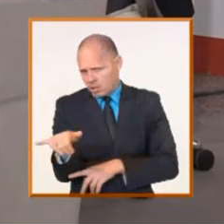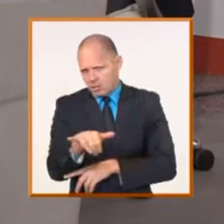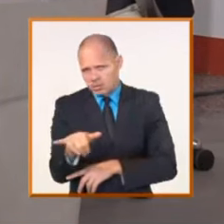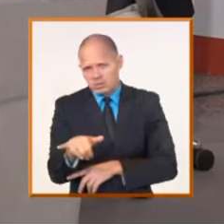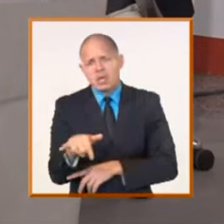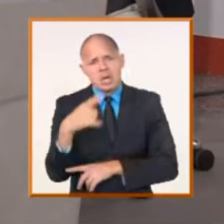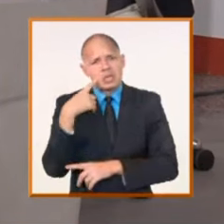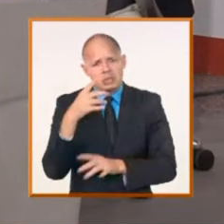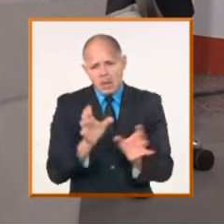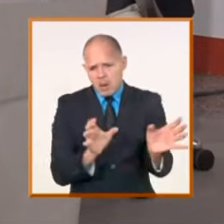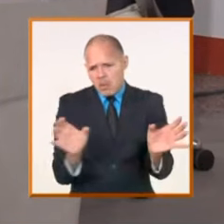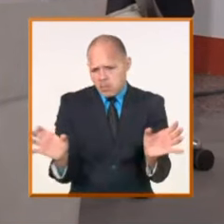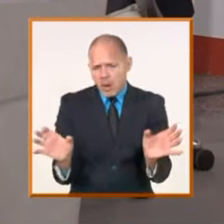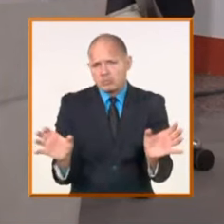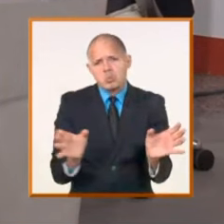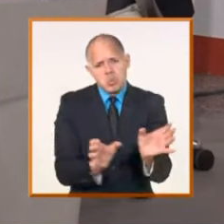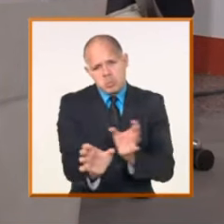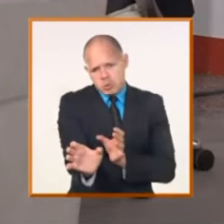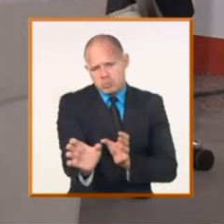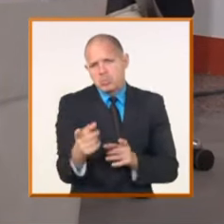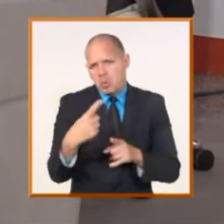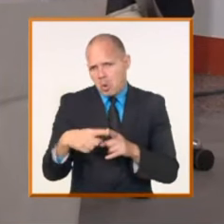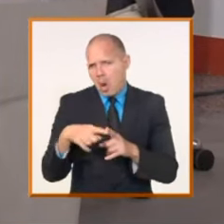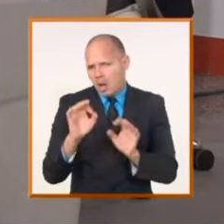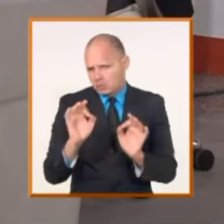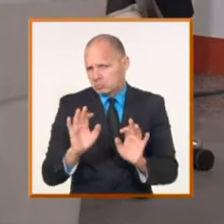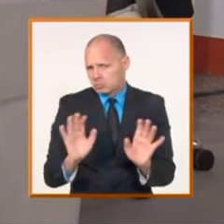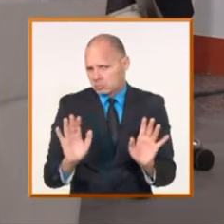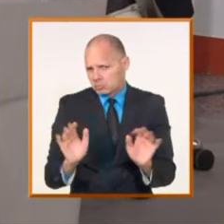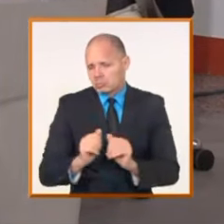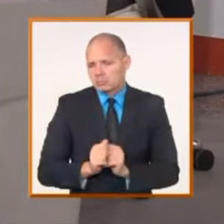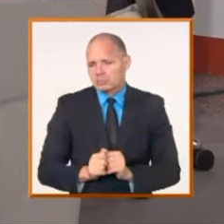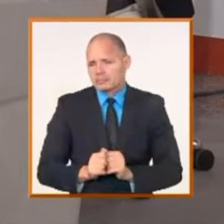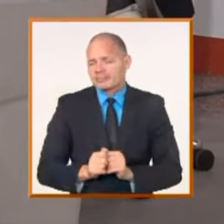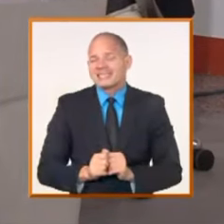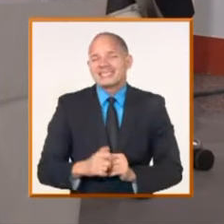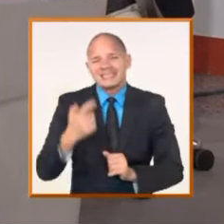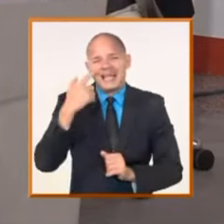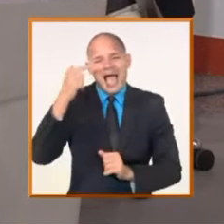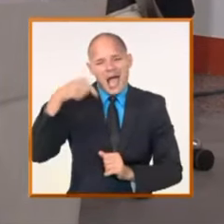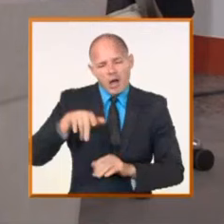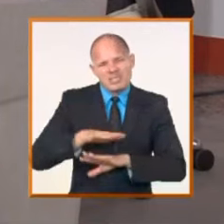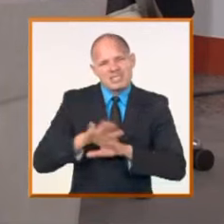sido exitosas. Entre otras cosas, el propio modelo electoral estadounidense